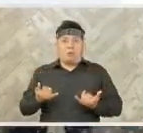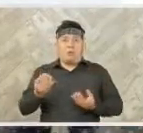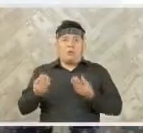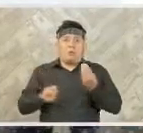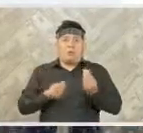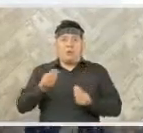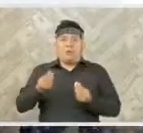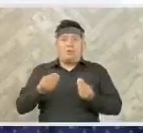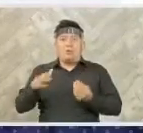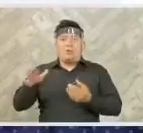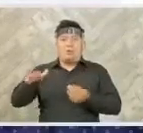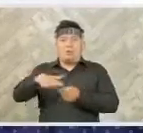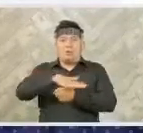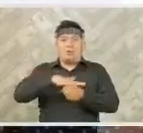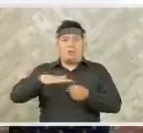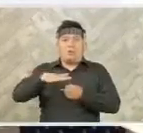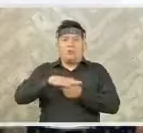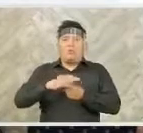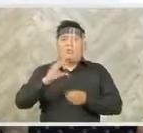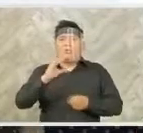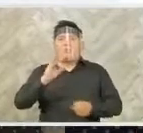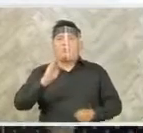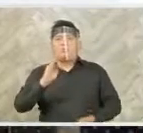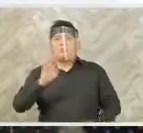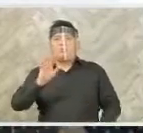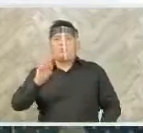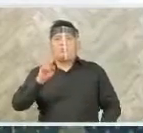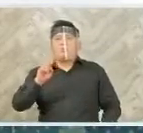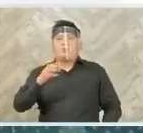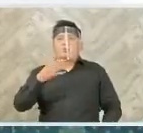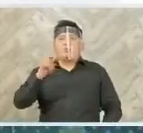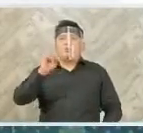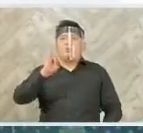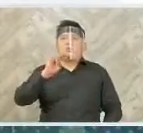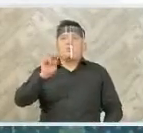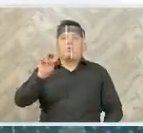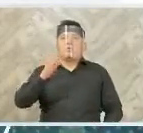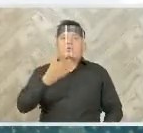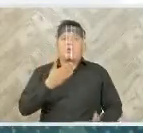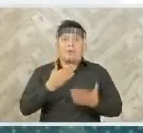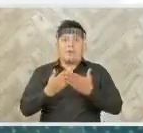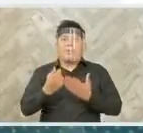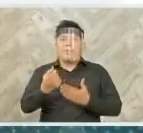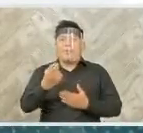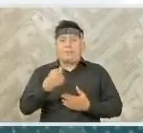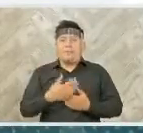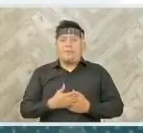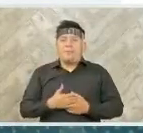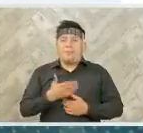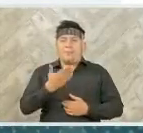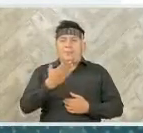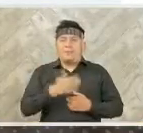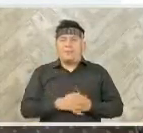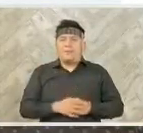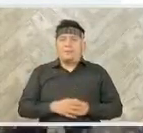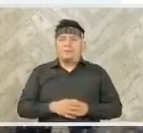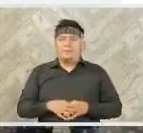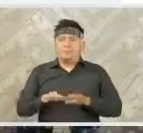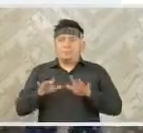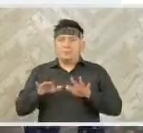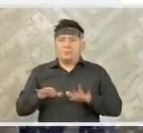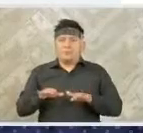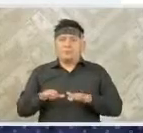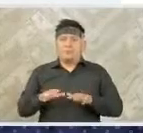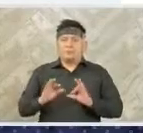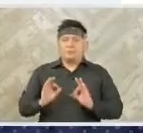a cabo en el barrio de Cuberos Niño. Creo que fue así. Gonzalo, muchas gracias por tu pregunta. Responde, por supuesto, nuestro secretario